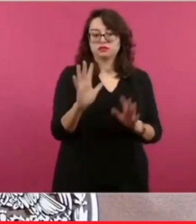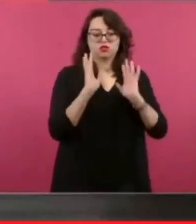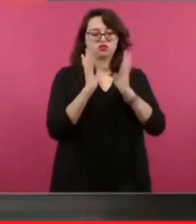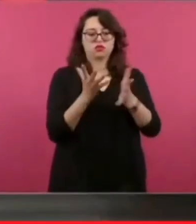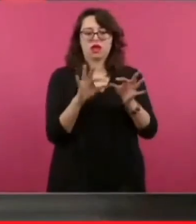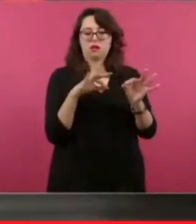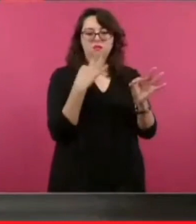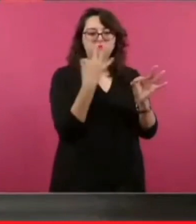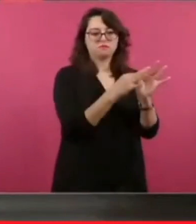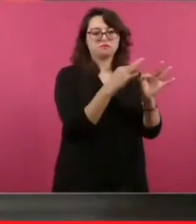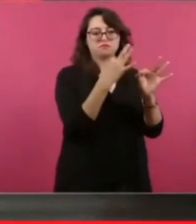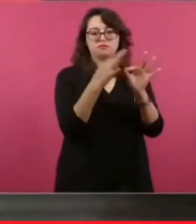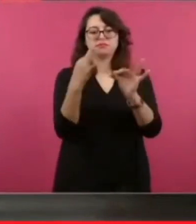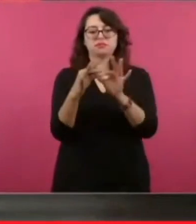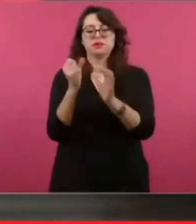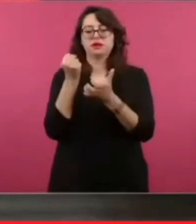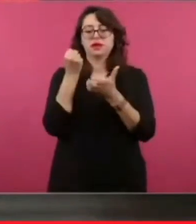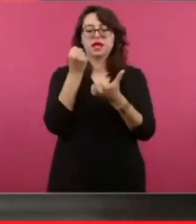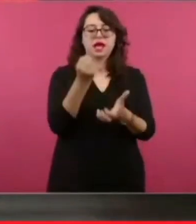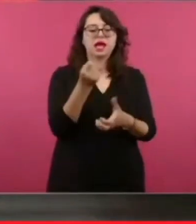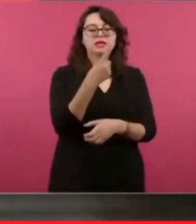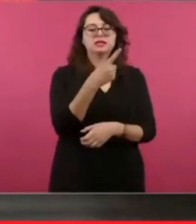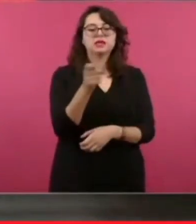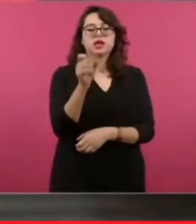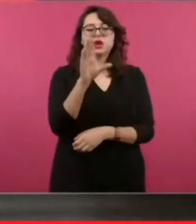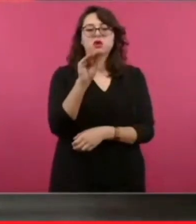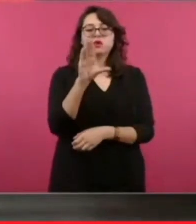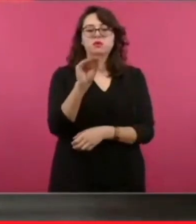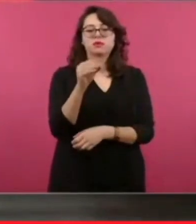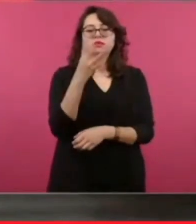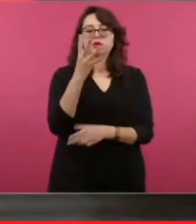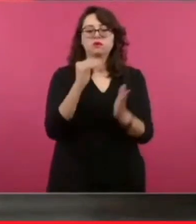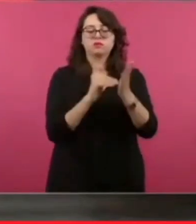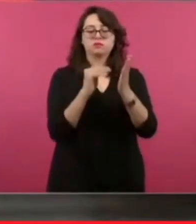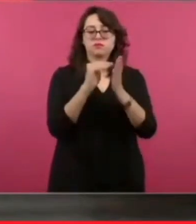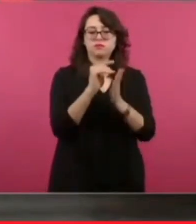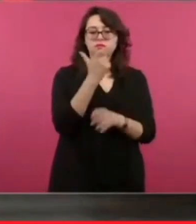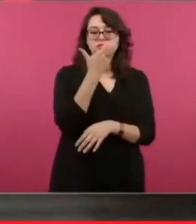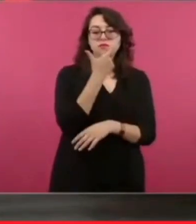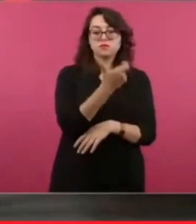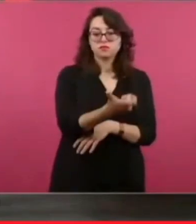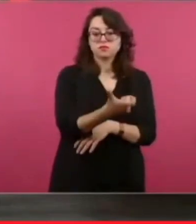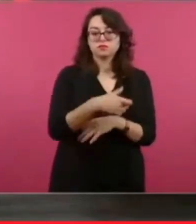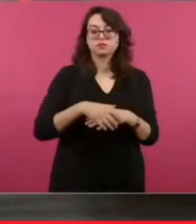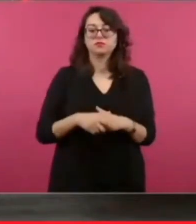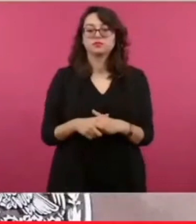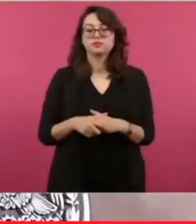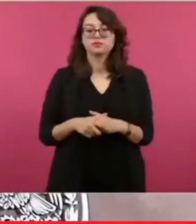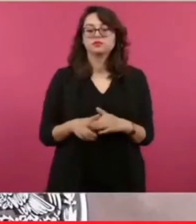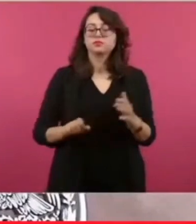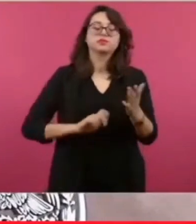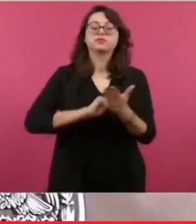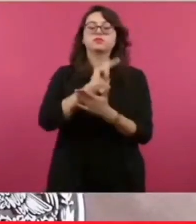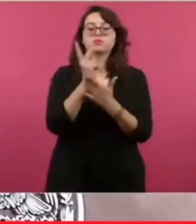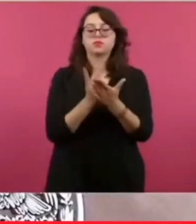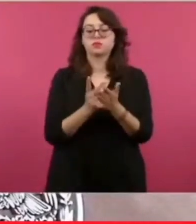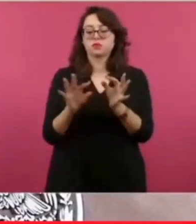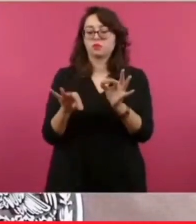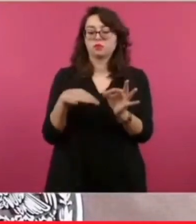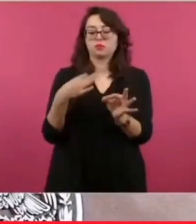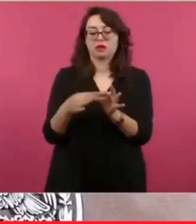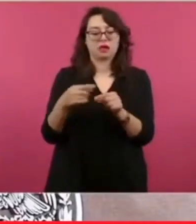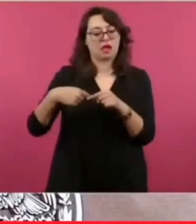una inversión de 194 millones de pesos y para terminar el programa este año